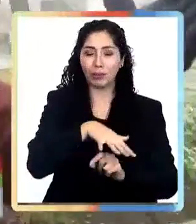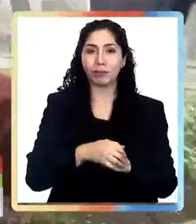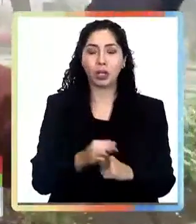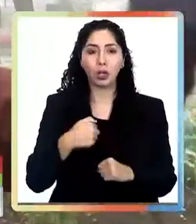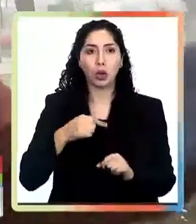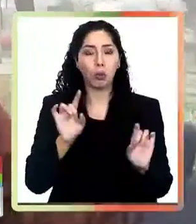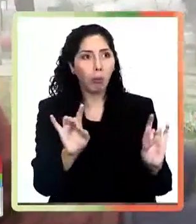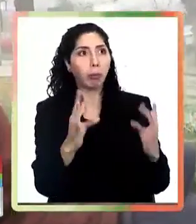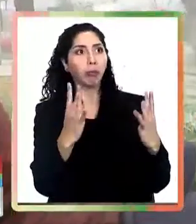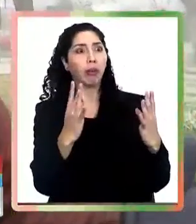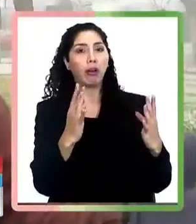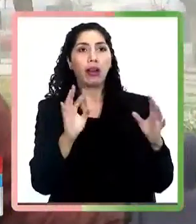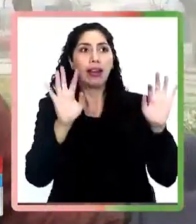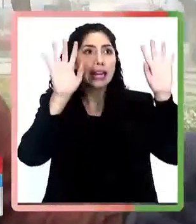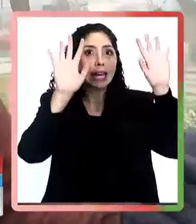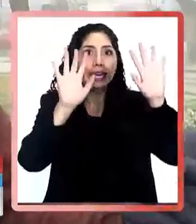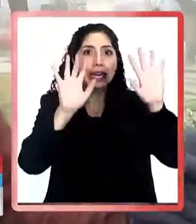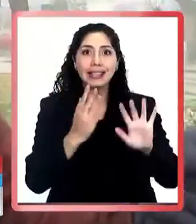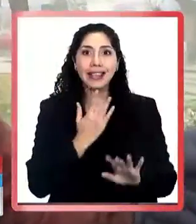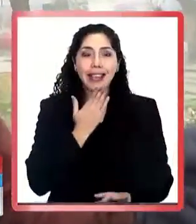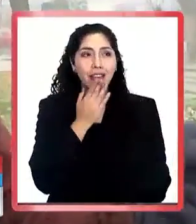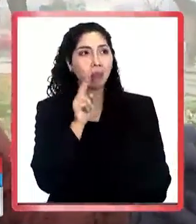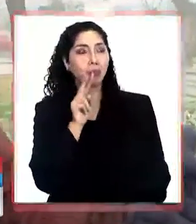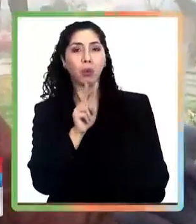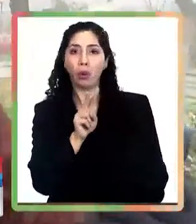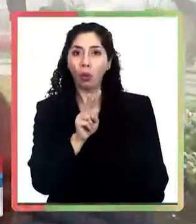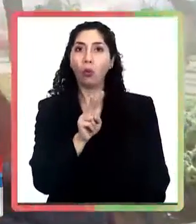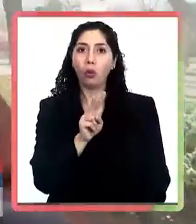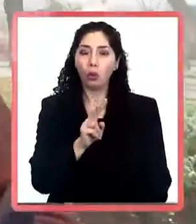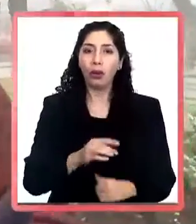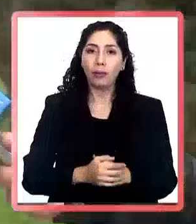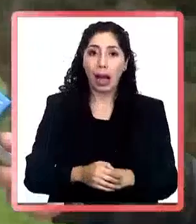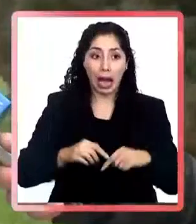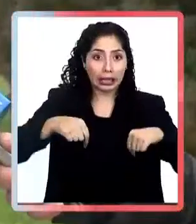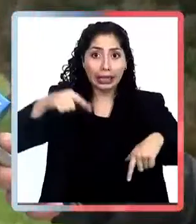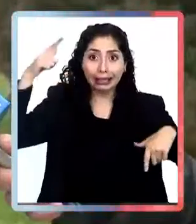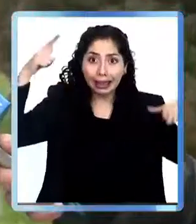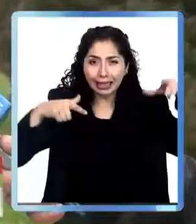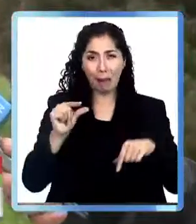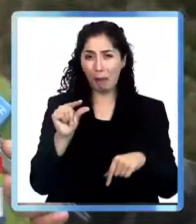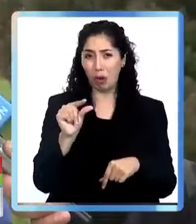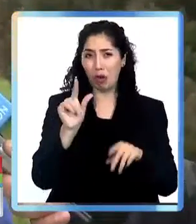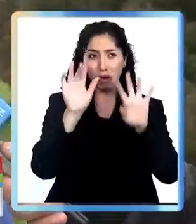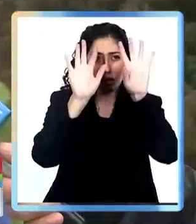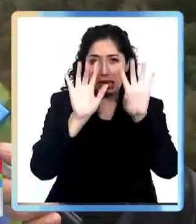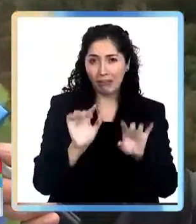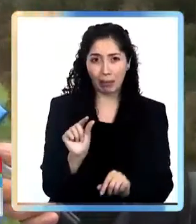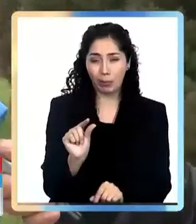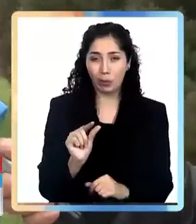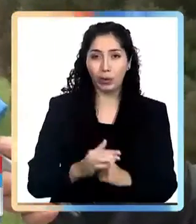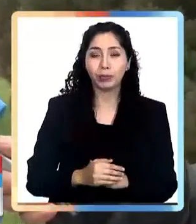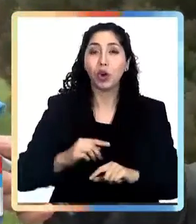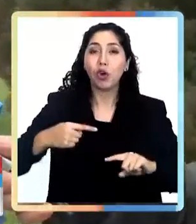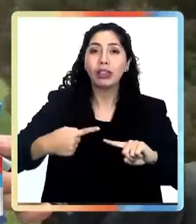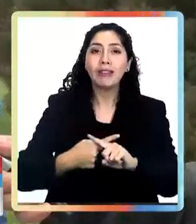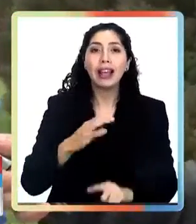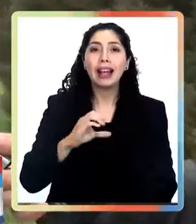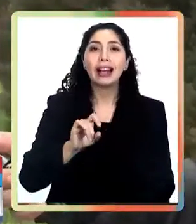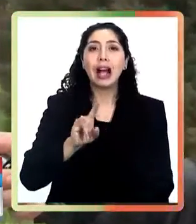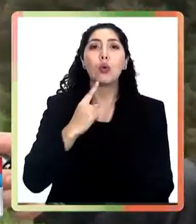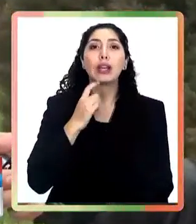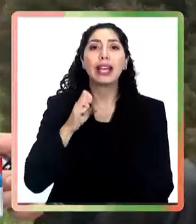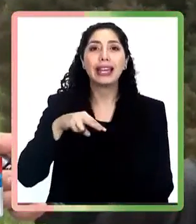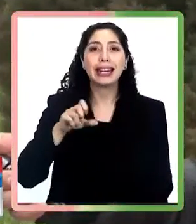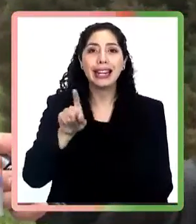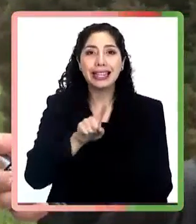esto nieve y en la vida por ejemplo se move en talca nuevamente cauquenes se llevó el registro más bajo con